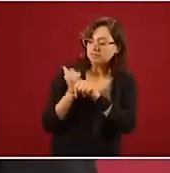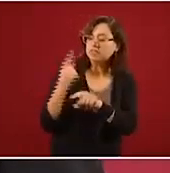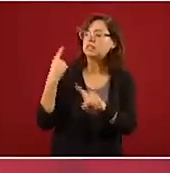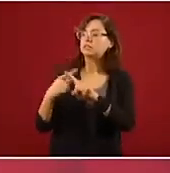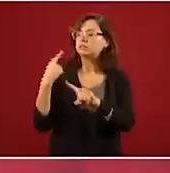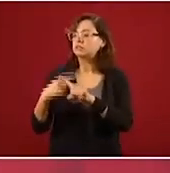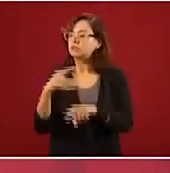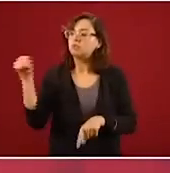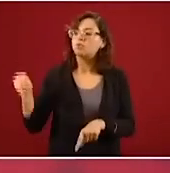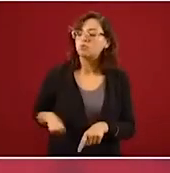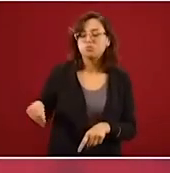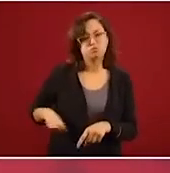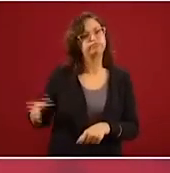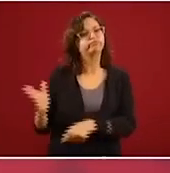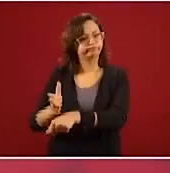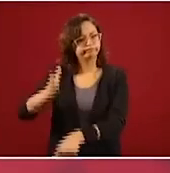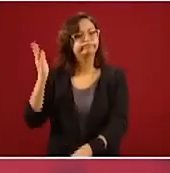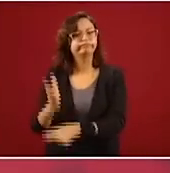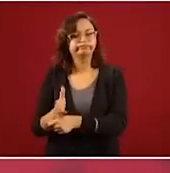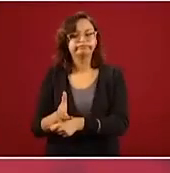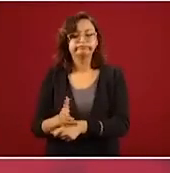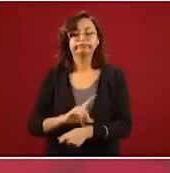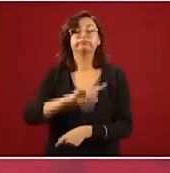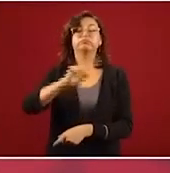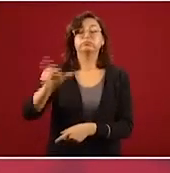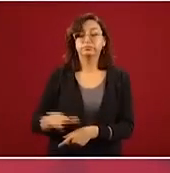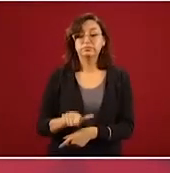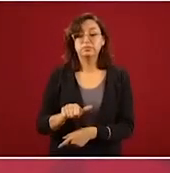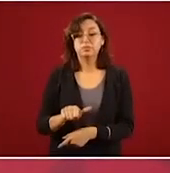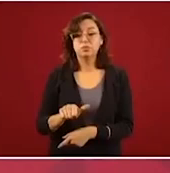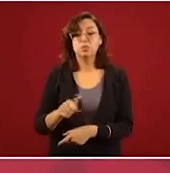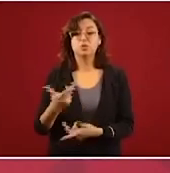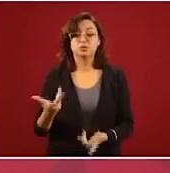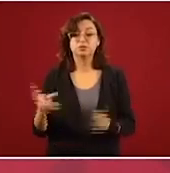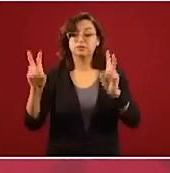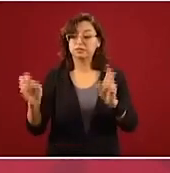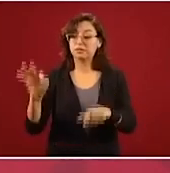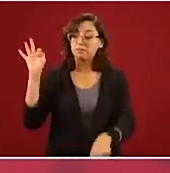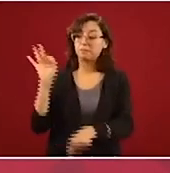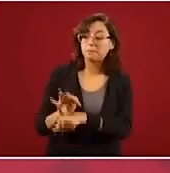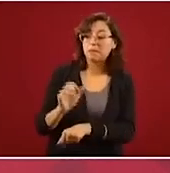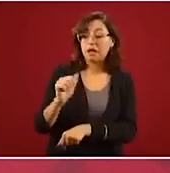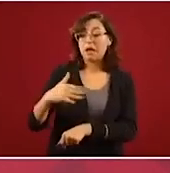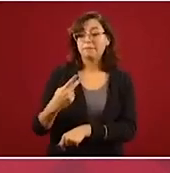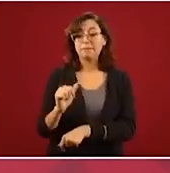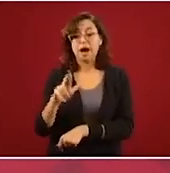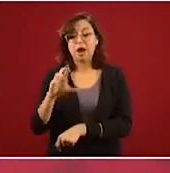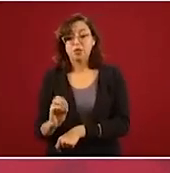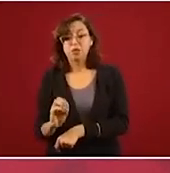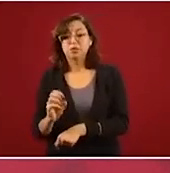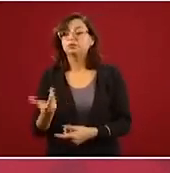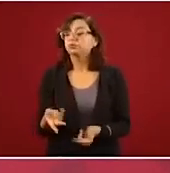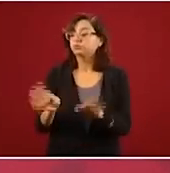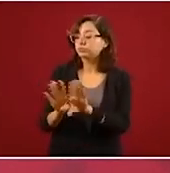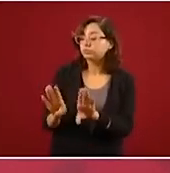responsables y que se vea lo de los amparos. Yo creo que la